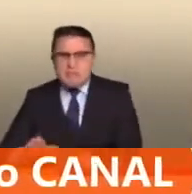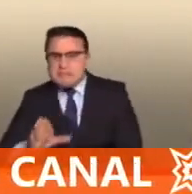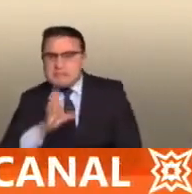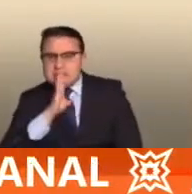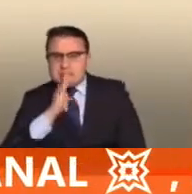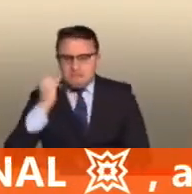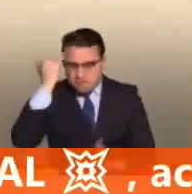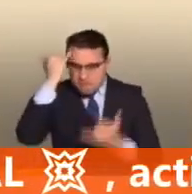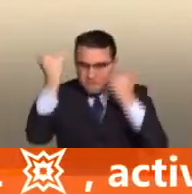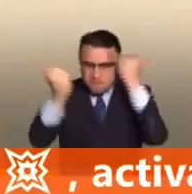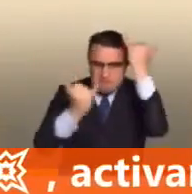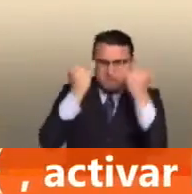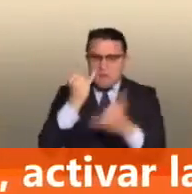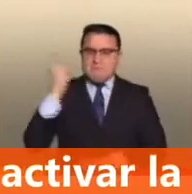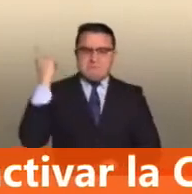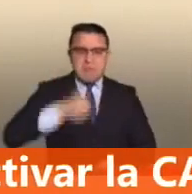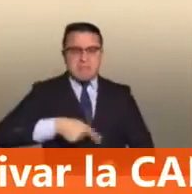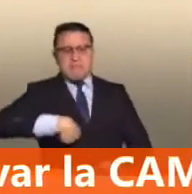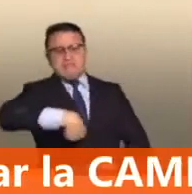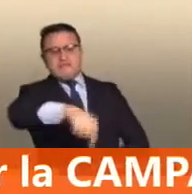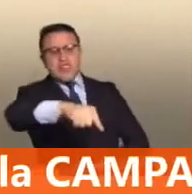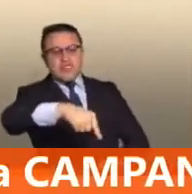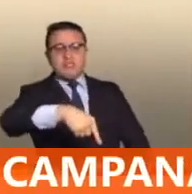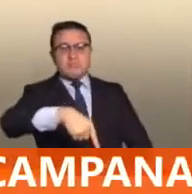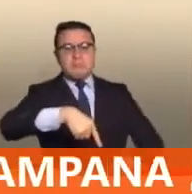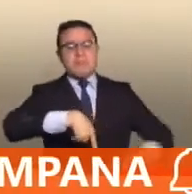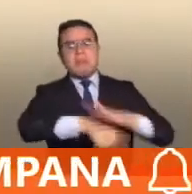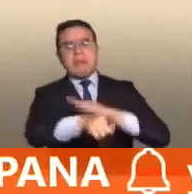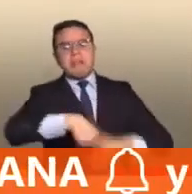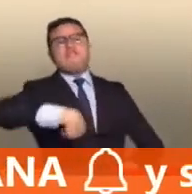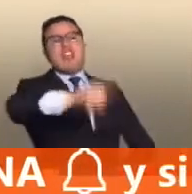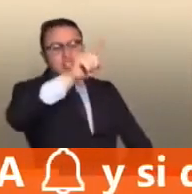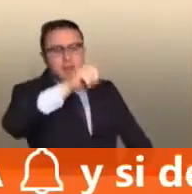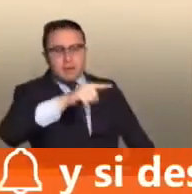los intelectuales, los que ordenaban desde atrás,